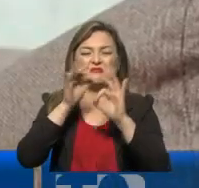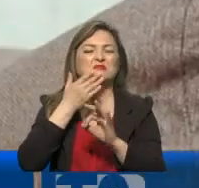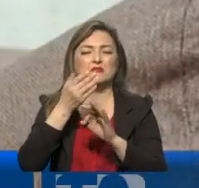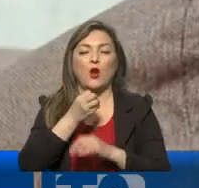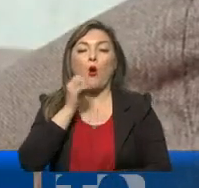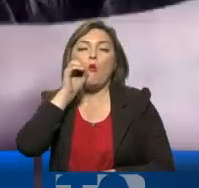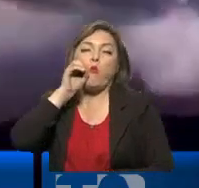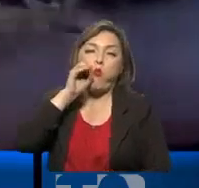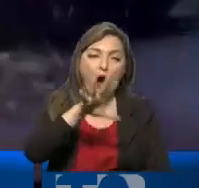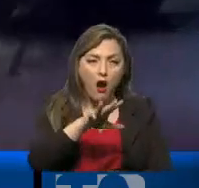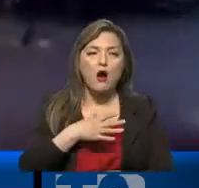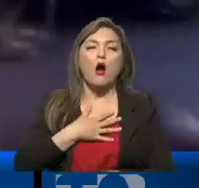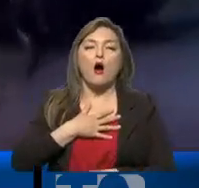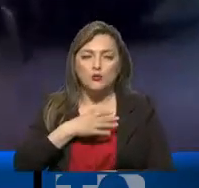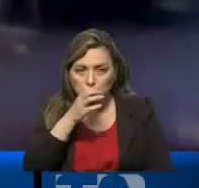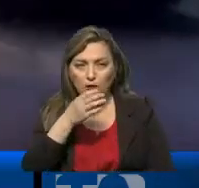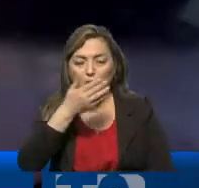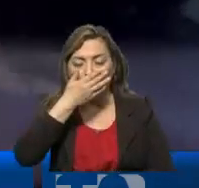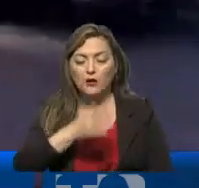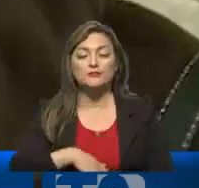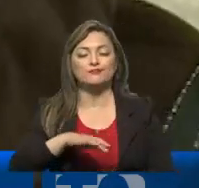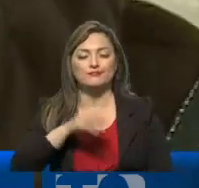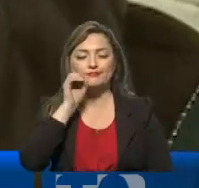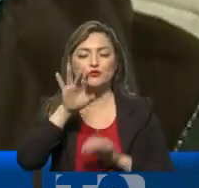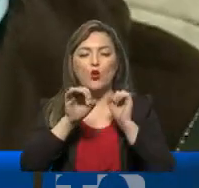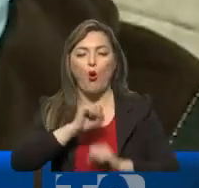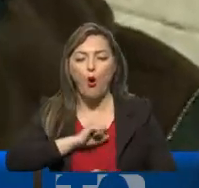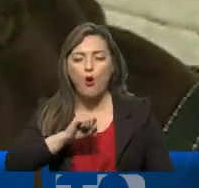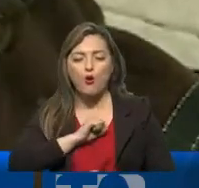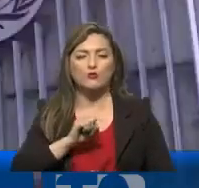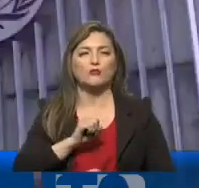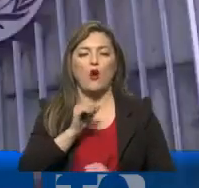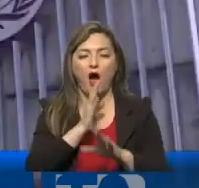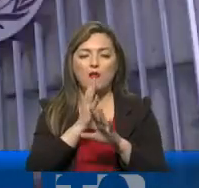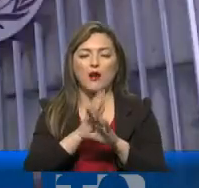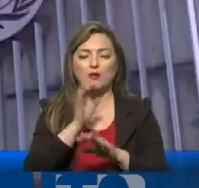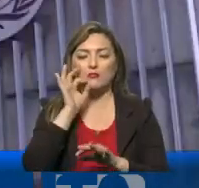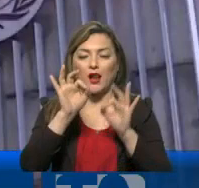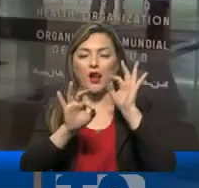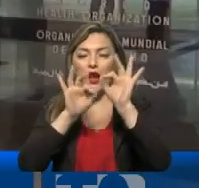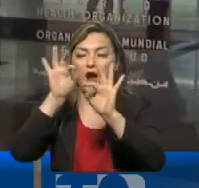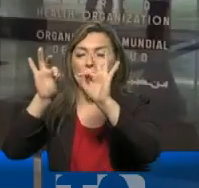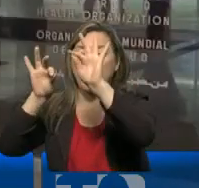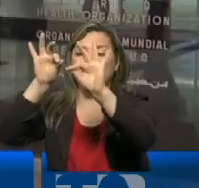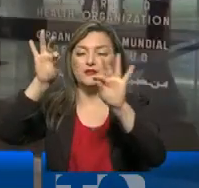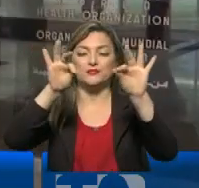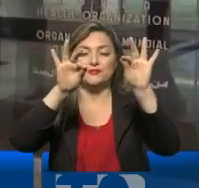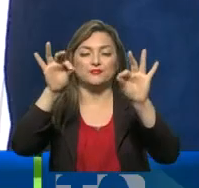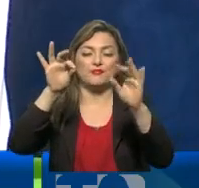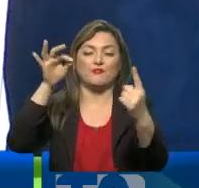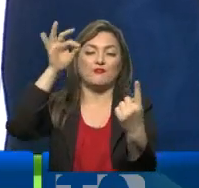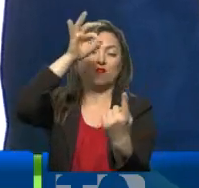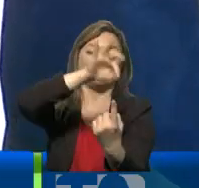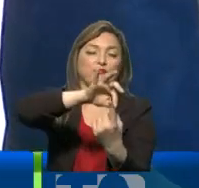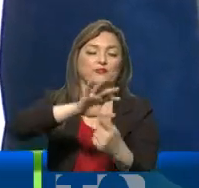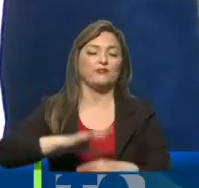principalmente por medio de gotículas y aerosoles que salen al toser, estornudar e incluso al hablar. Por ello, según la OMS, existe un alto